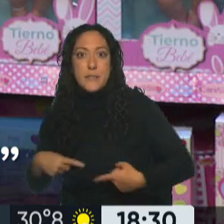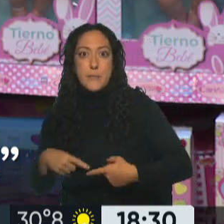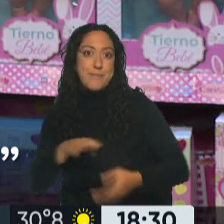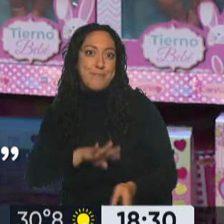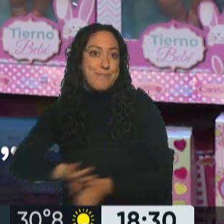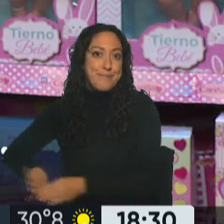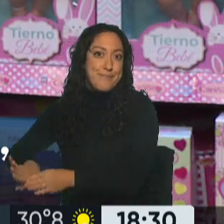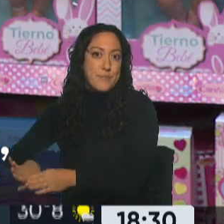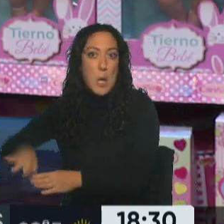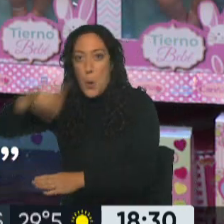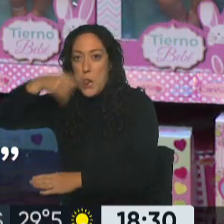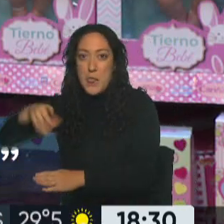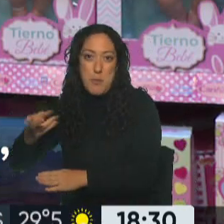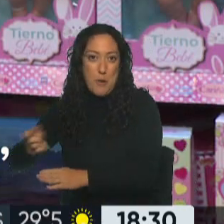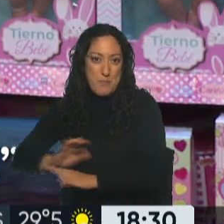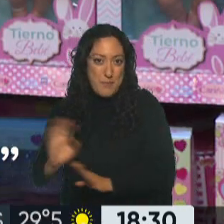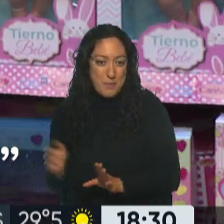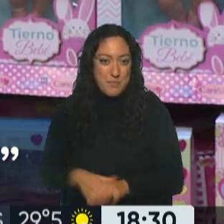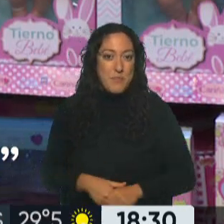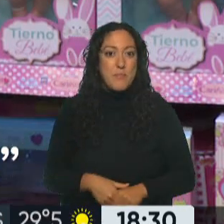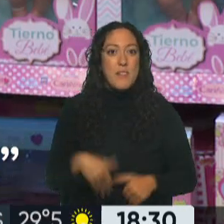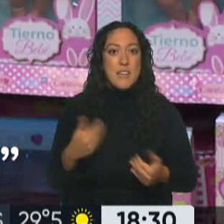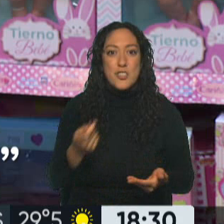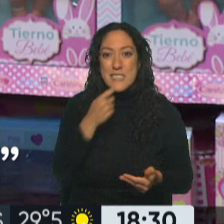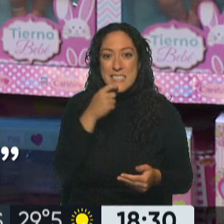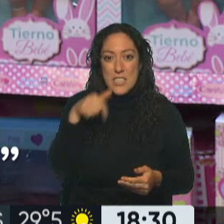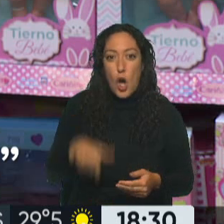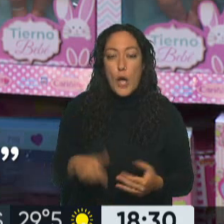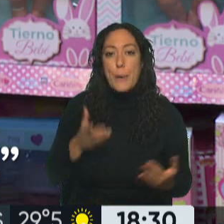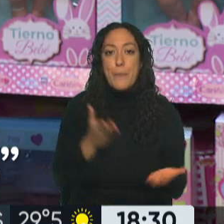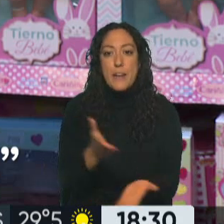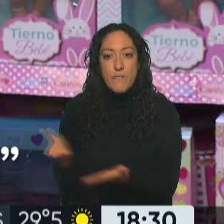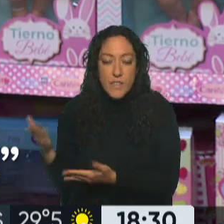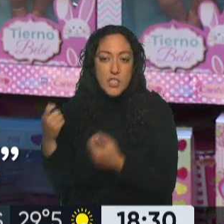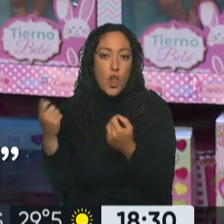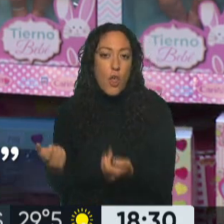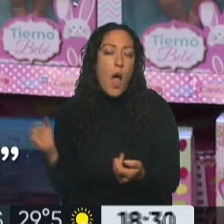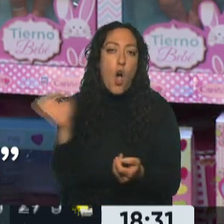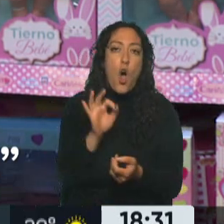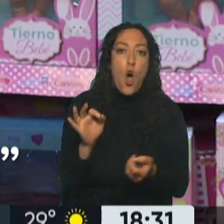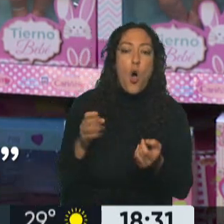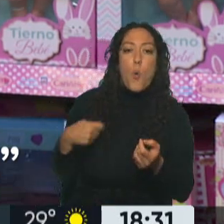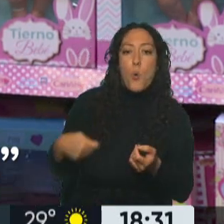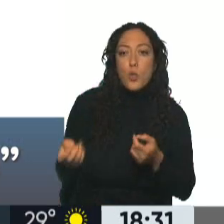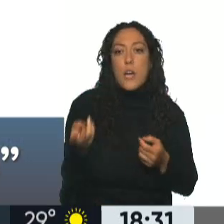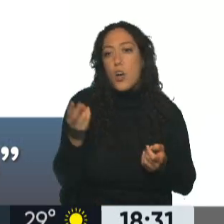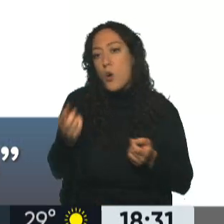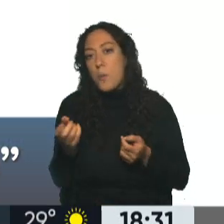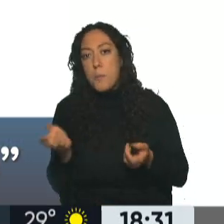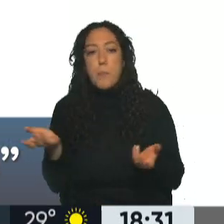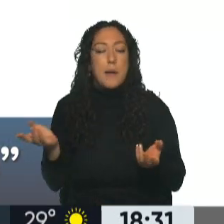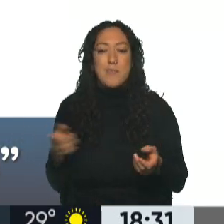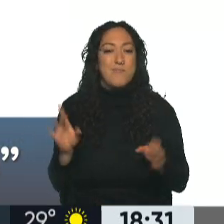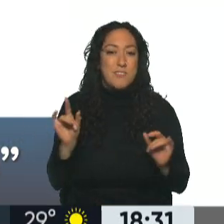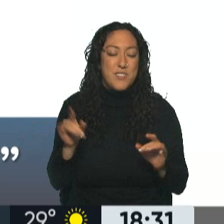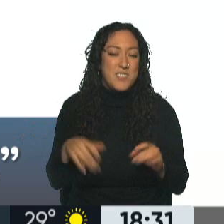marginado a último lugar. Entonces, si vos hoy no le das un beneficio de poder comprarlo en cuotas, se hace muy difícil.